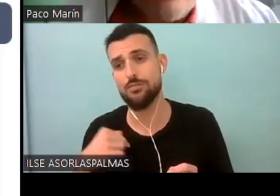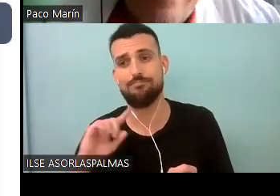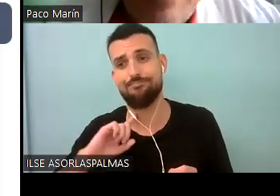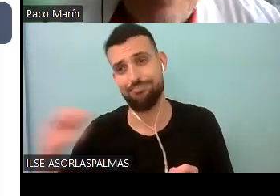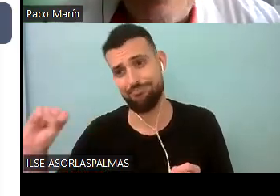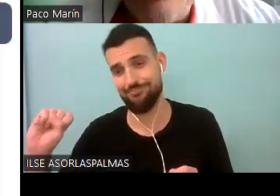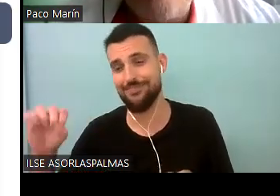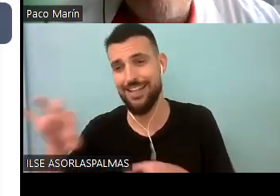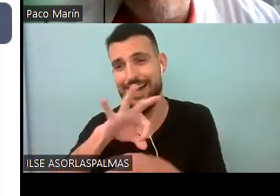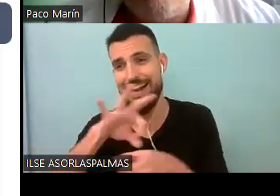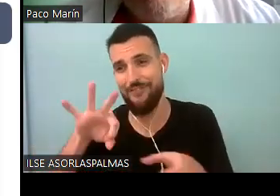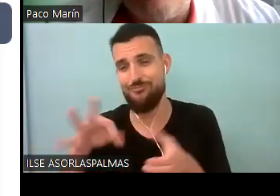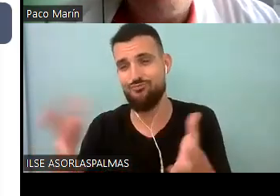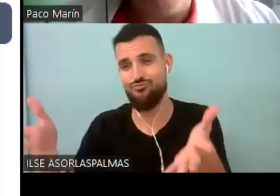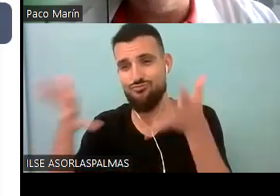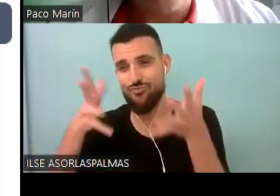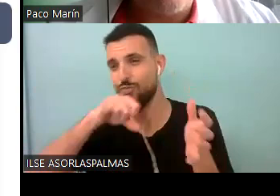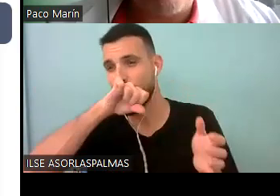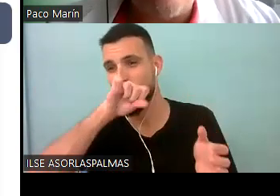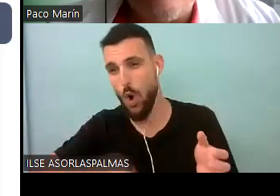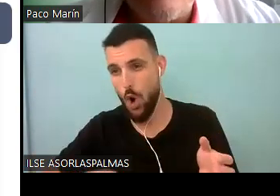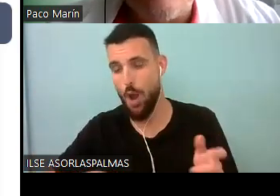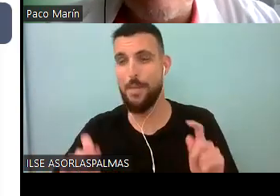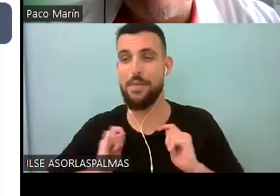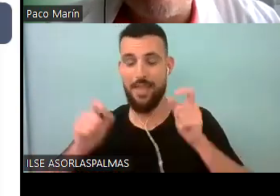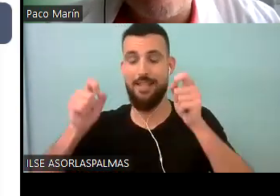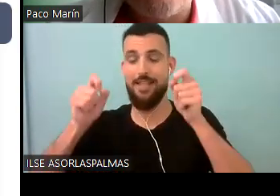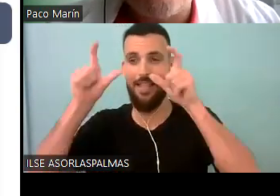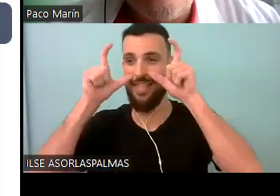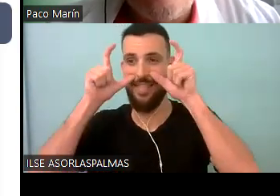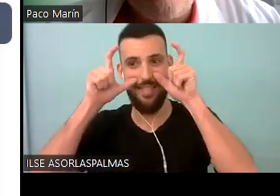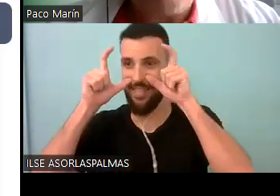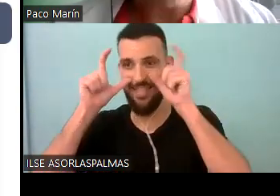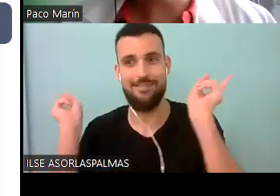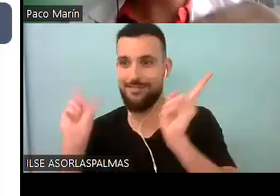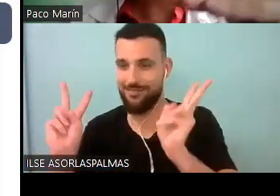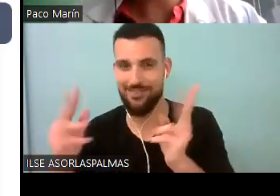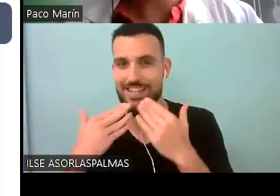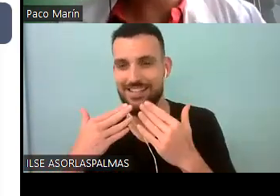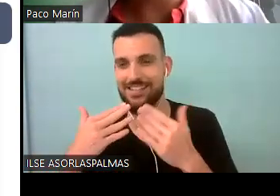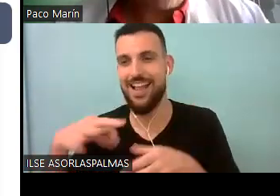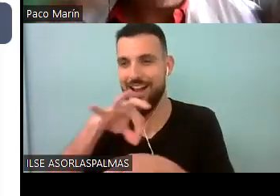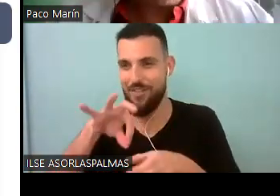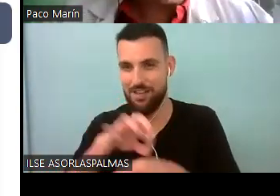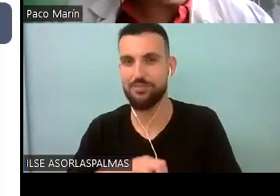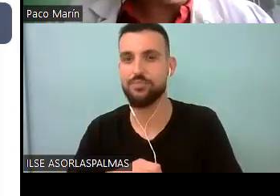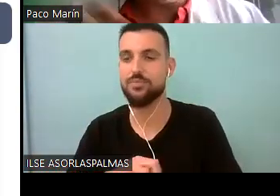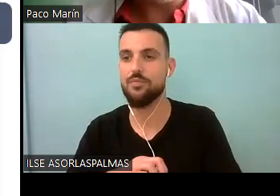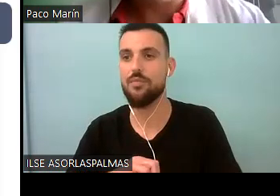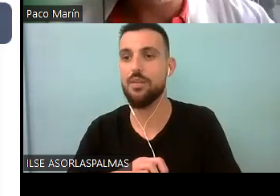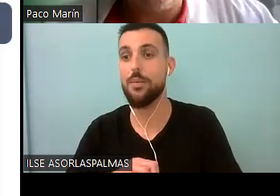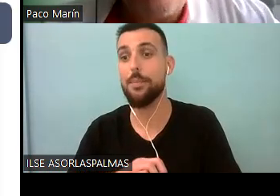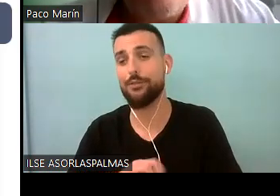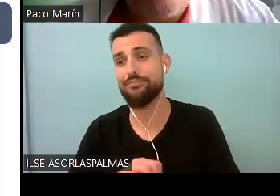mí el café me encanta y me mantiene cada día despierto. Pero bueno, lo introducimos dentro de los 3